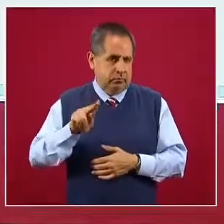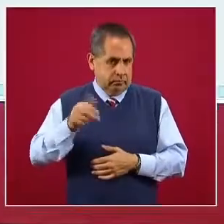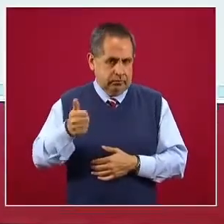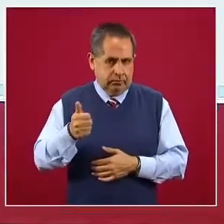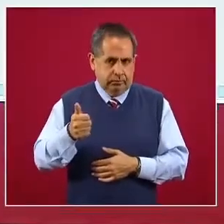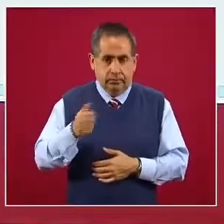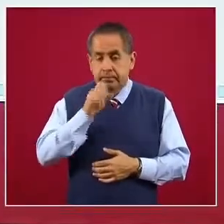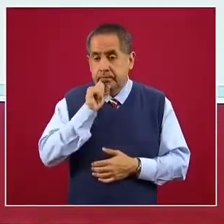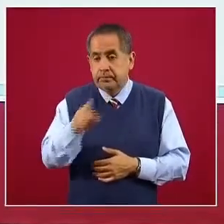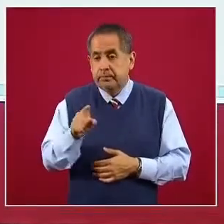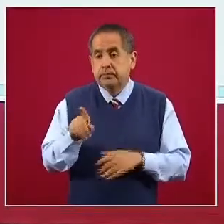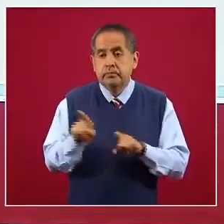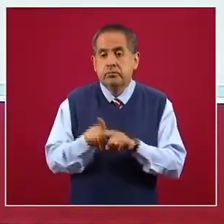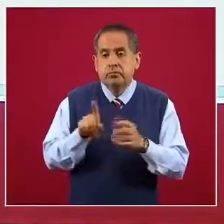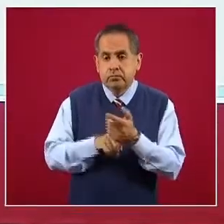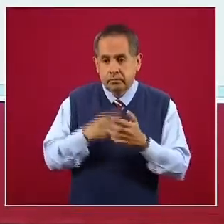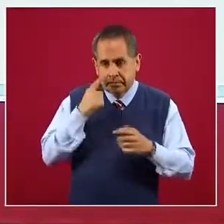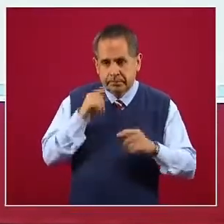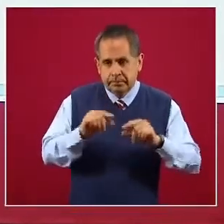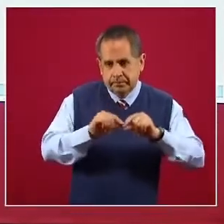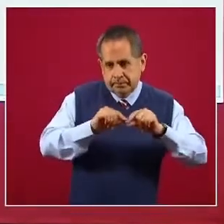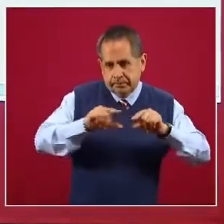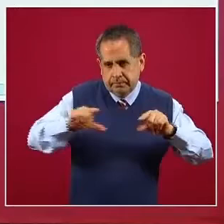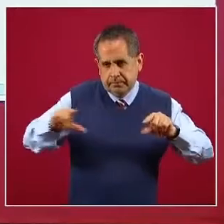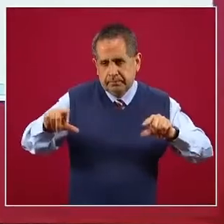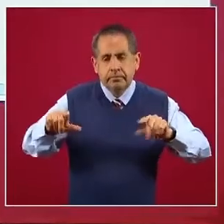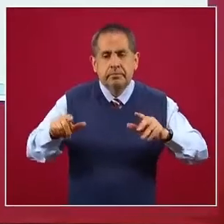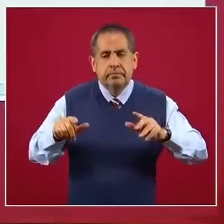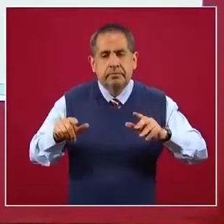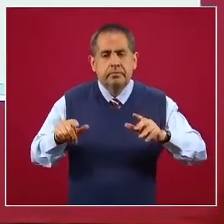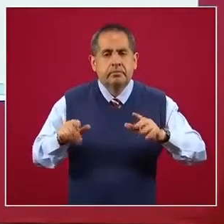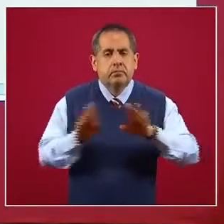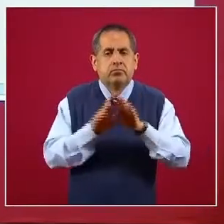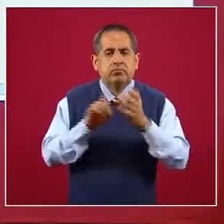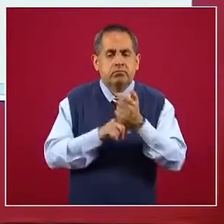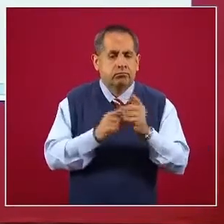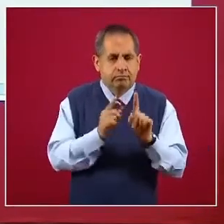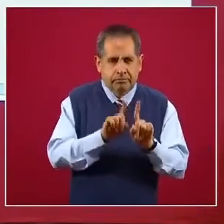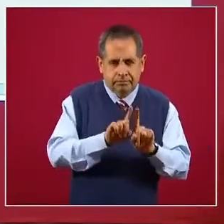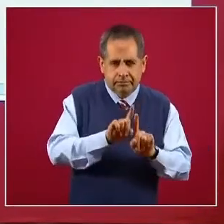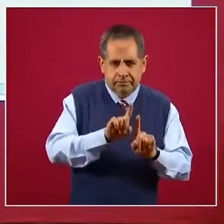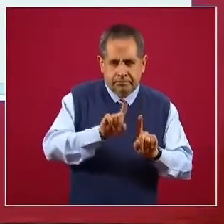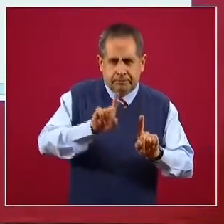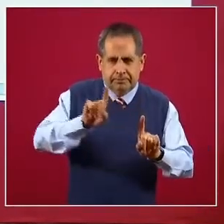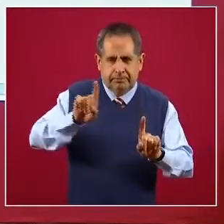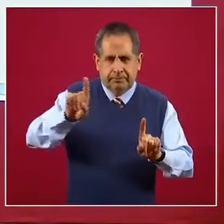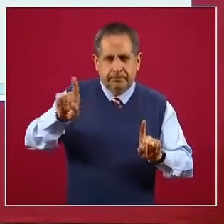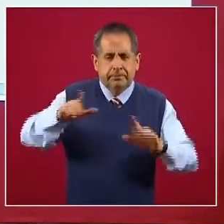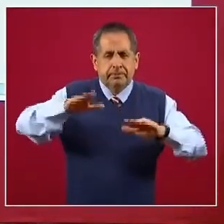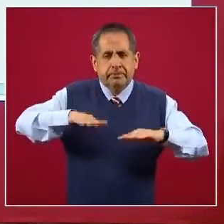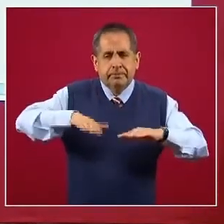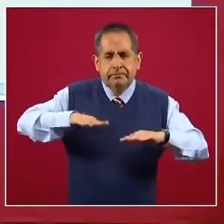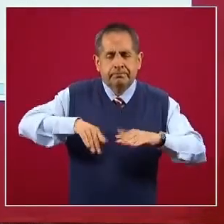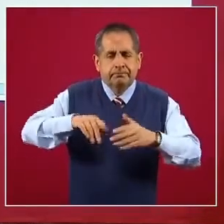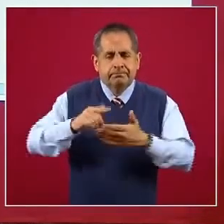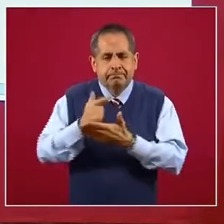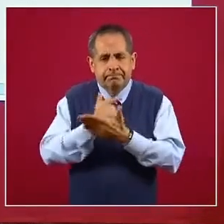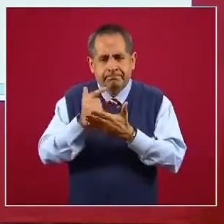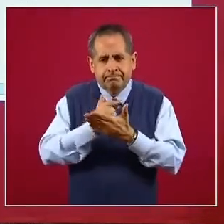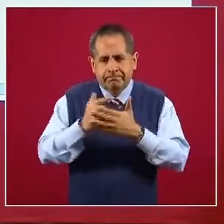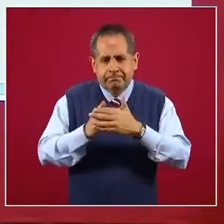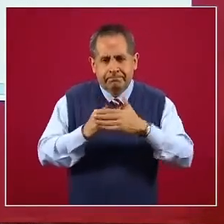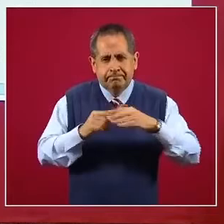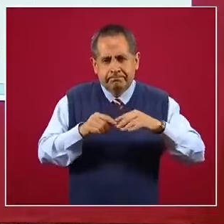311,486, pero además las podemos ver distribuidas en el mismo color, que son las barras que empiezan en la parte inferior y son las que están